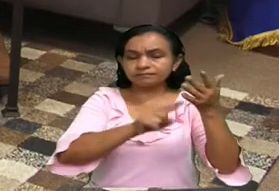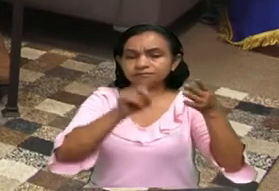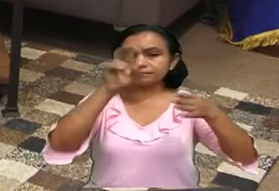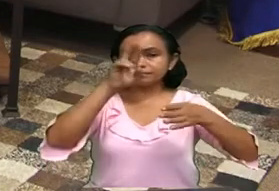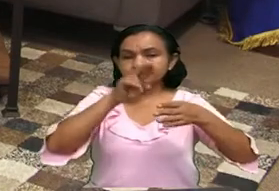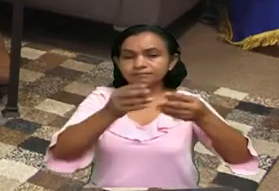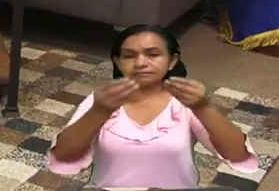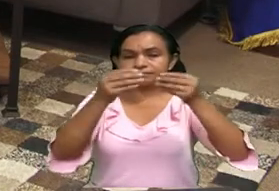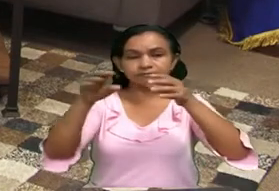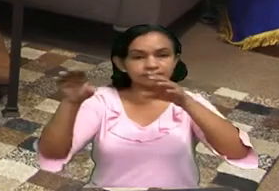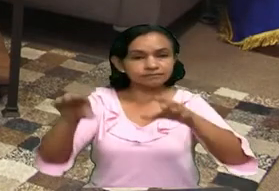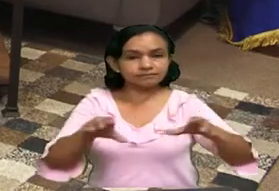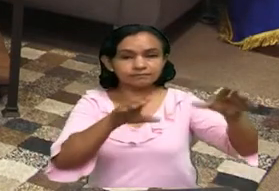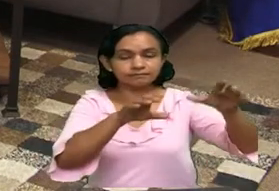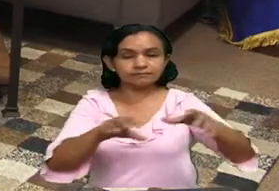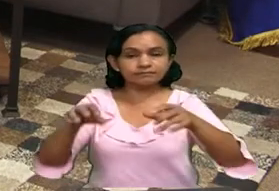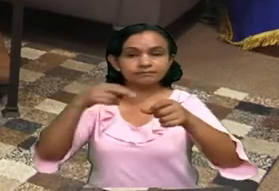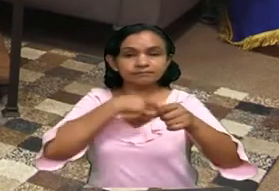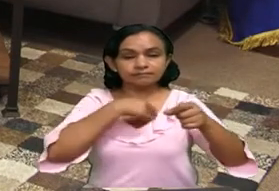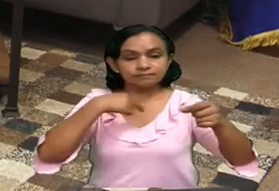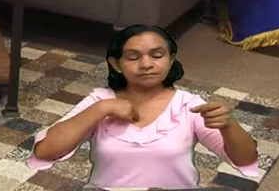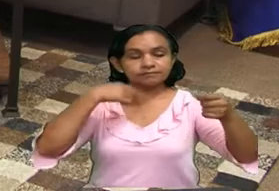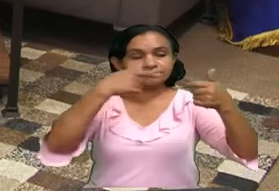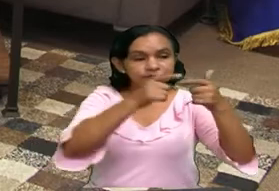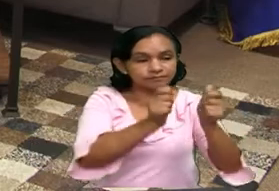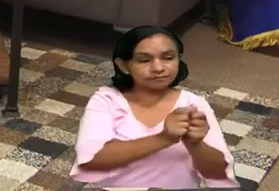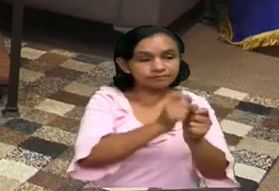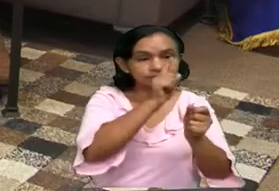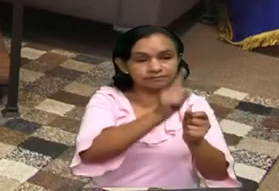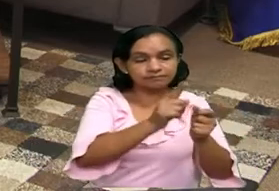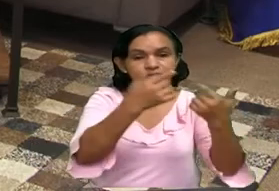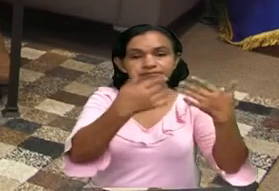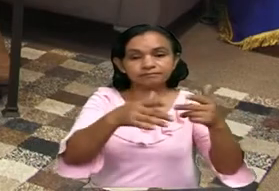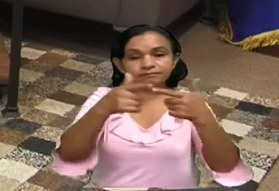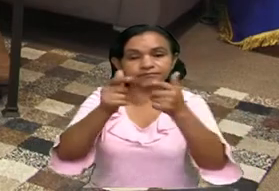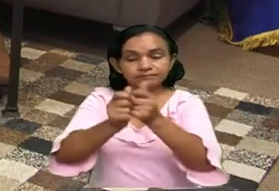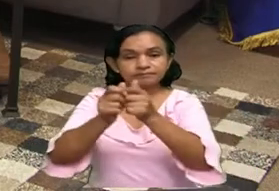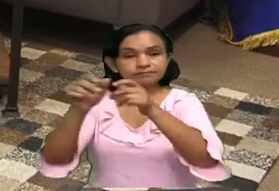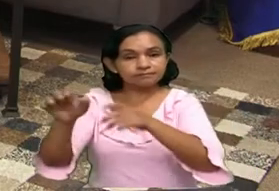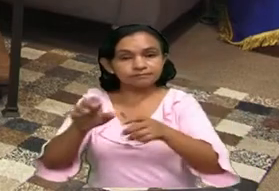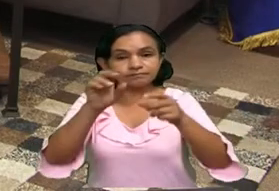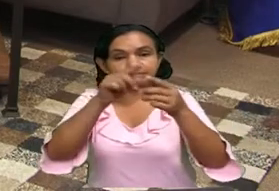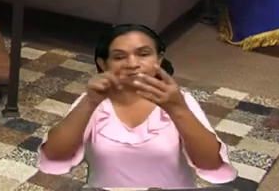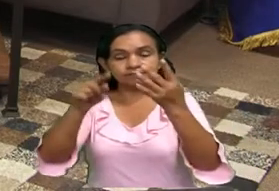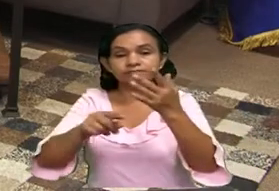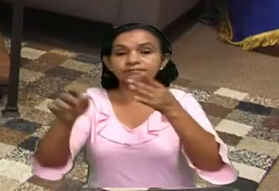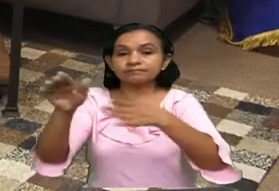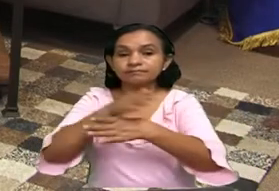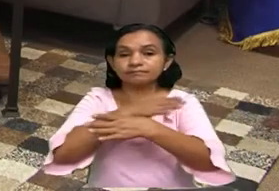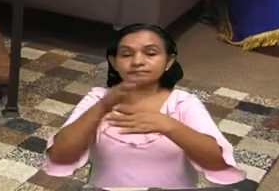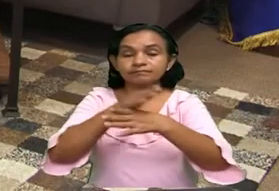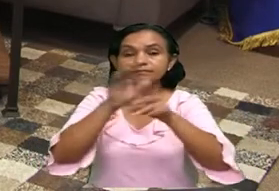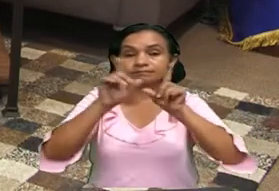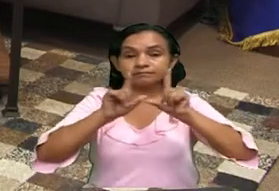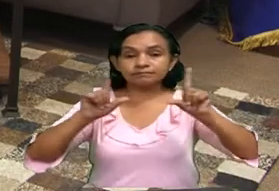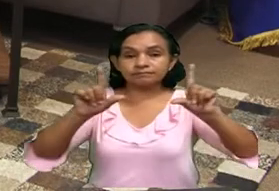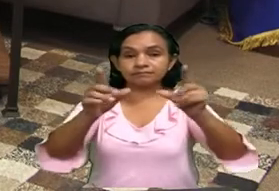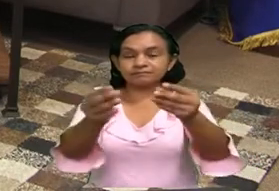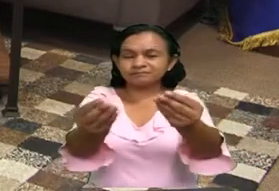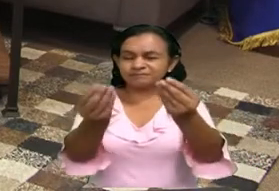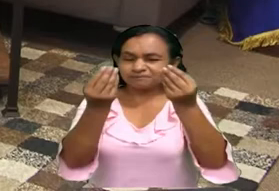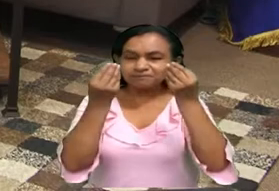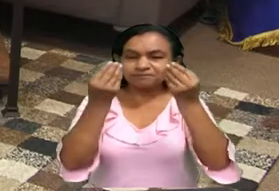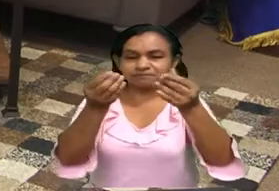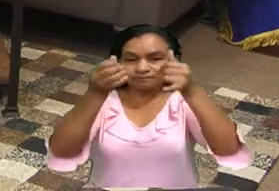de acciones, de actividades que se estarán desarrollando principalmente en las regiones ganaderas del país y en